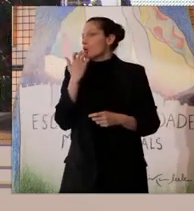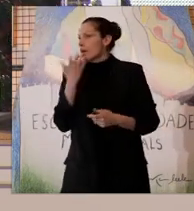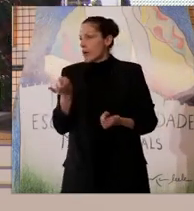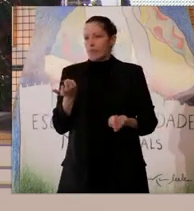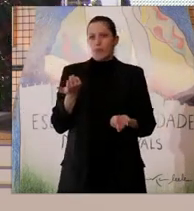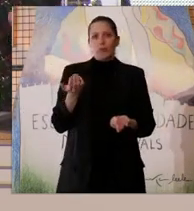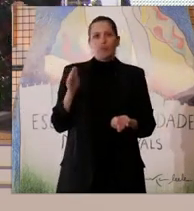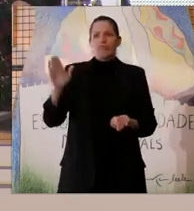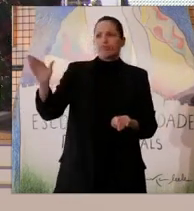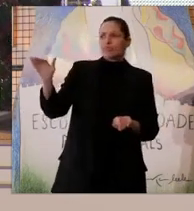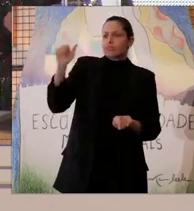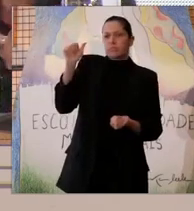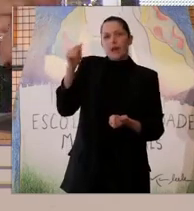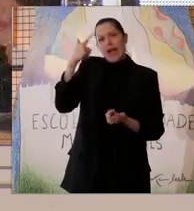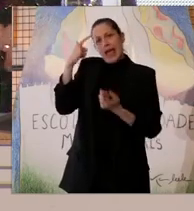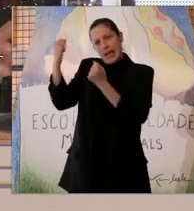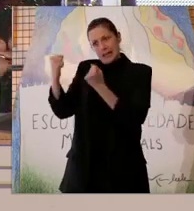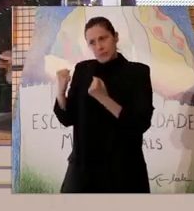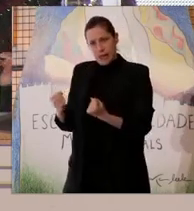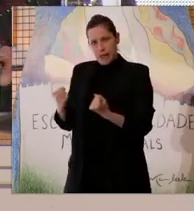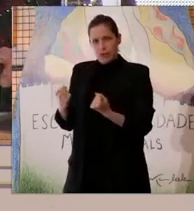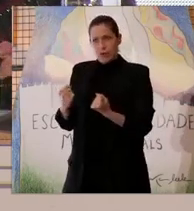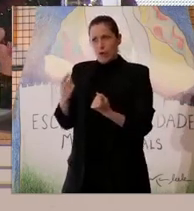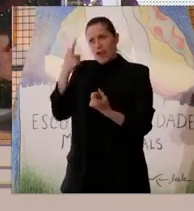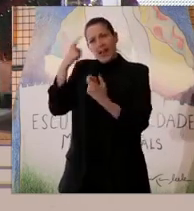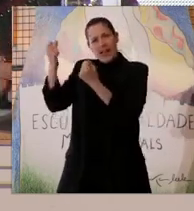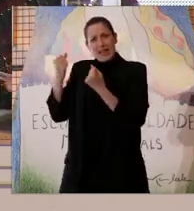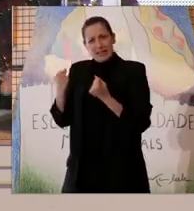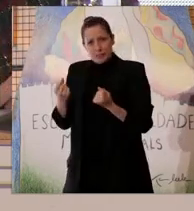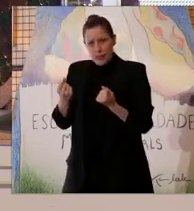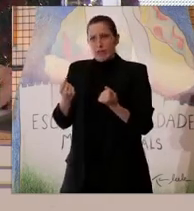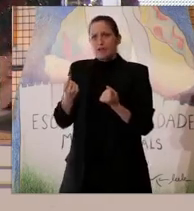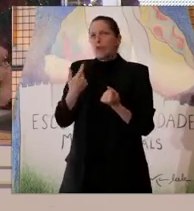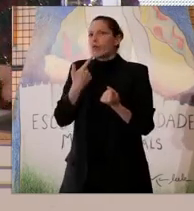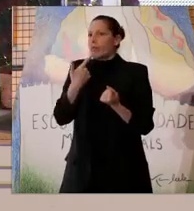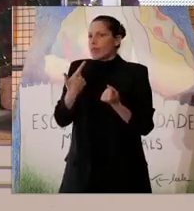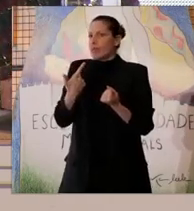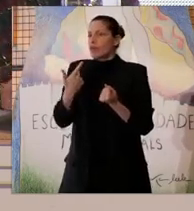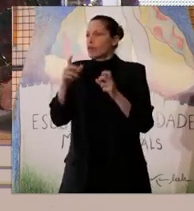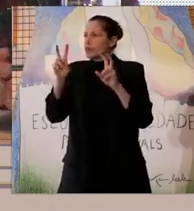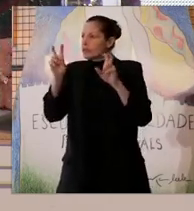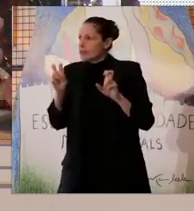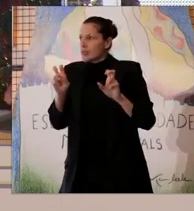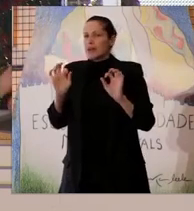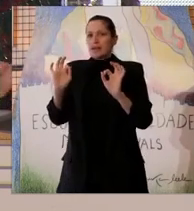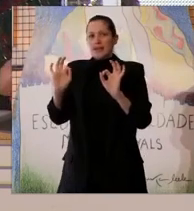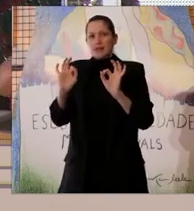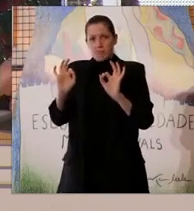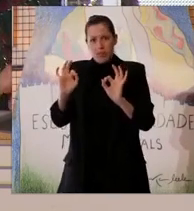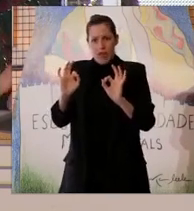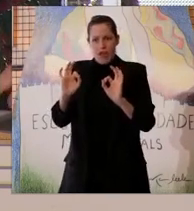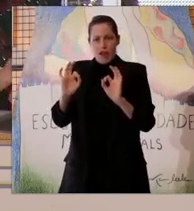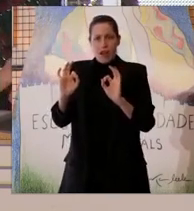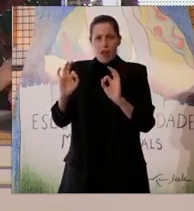cualquiera de verdad es el 100% de los especialistas y las especialistas en temas de violencia machista y específicamente de violencia sexual